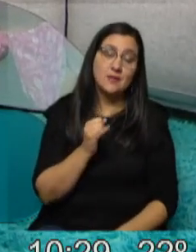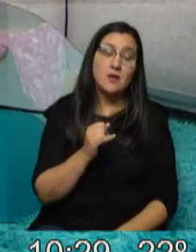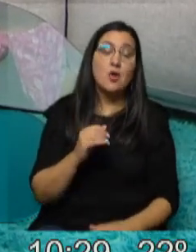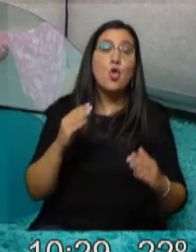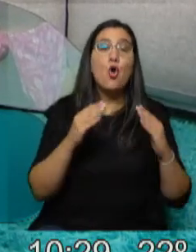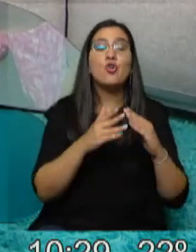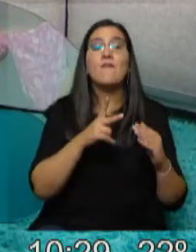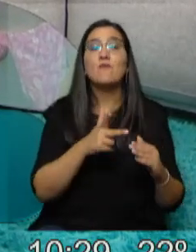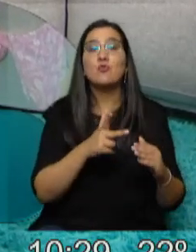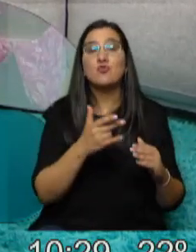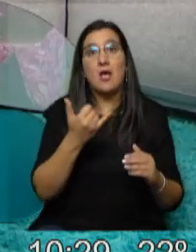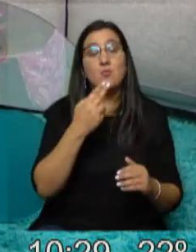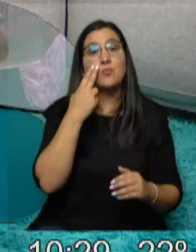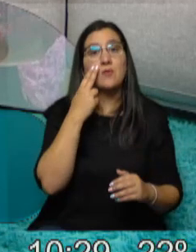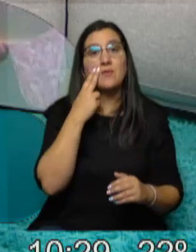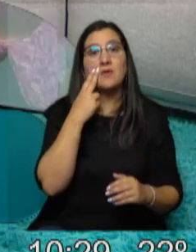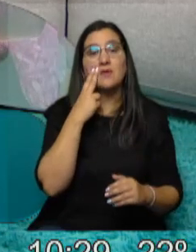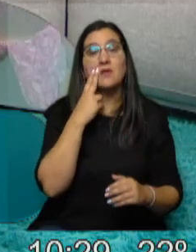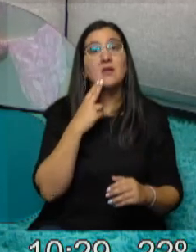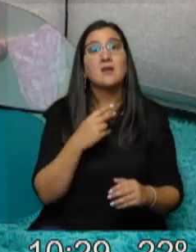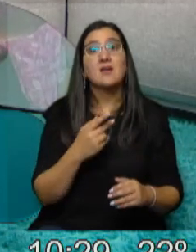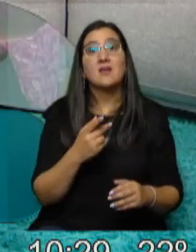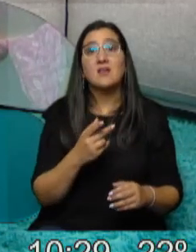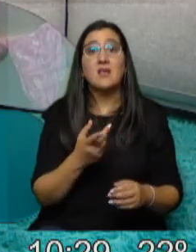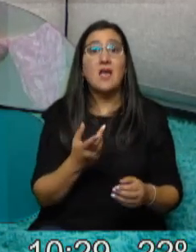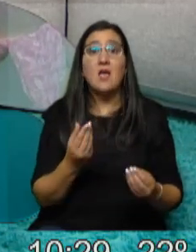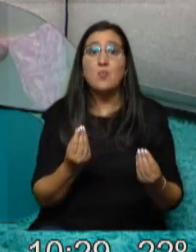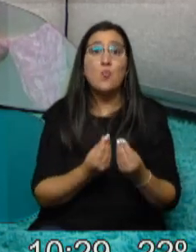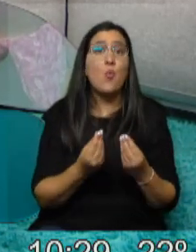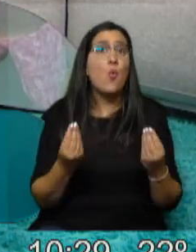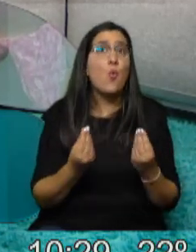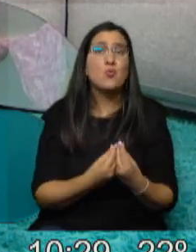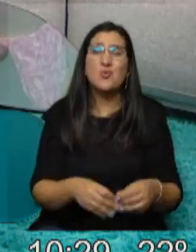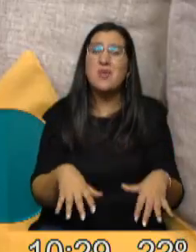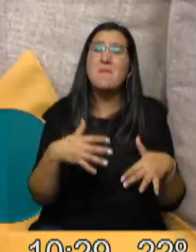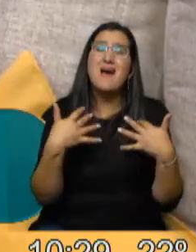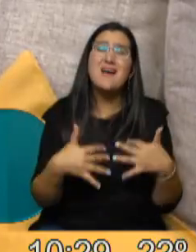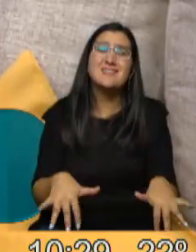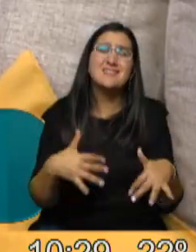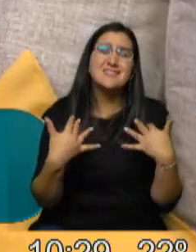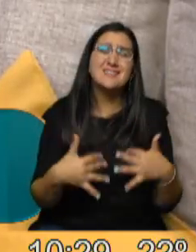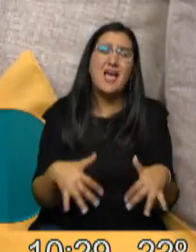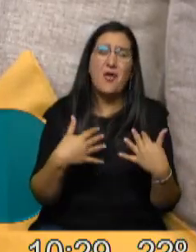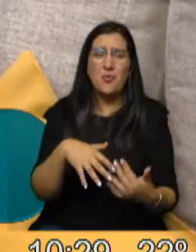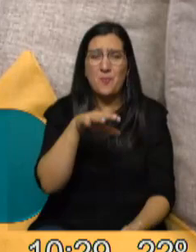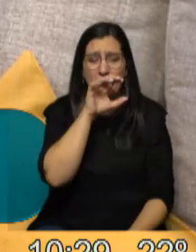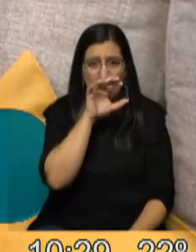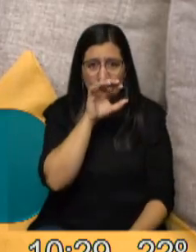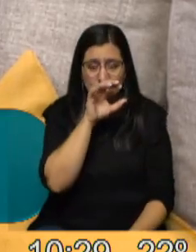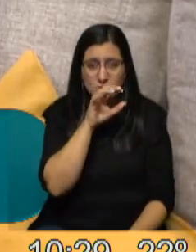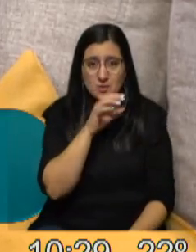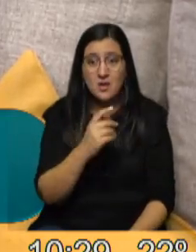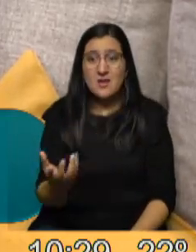refugios suelen tener un problema que entran más que los que salen. En exacto. Realidad. Y con esto de que